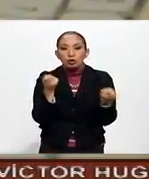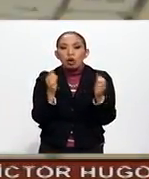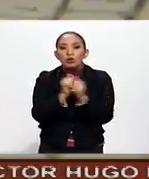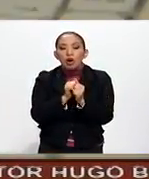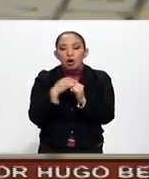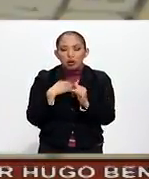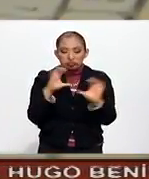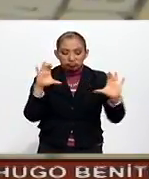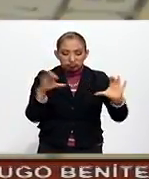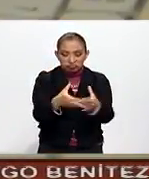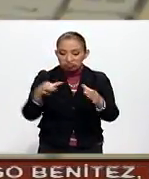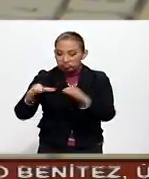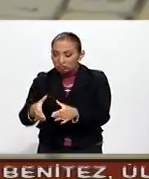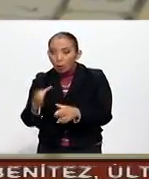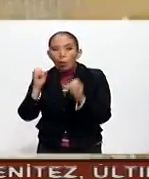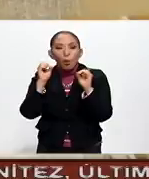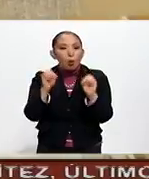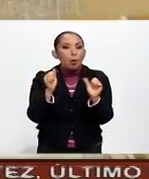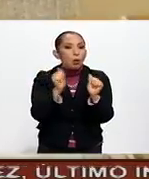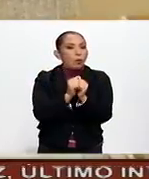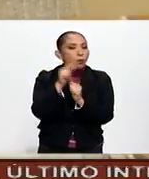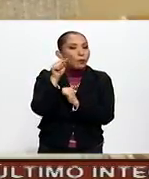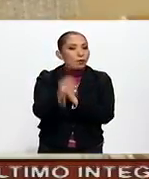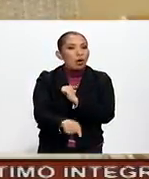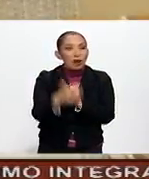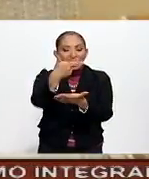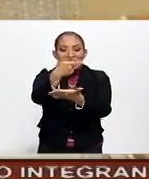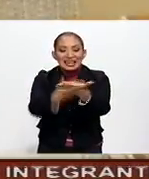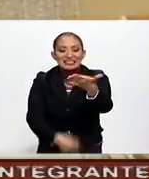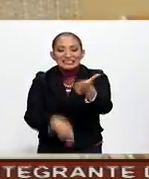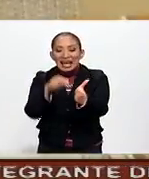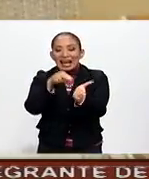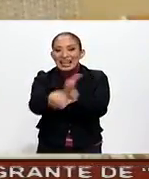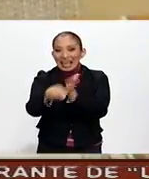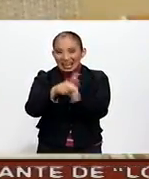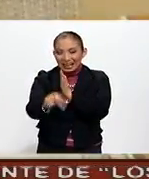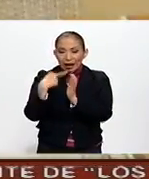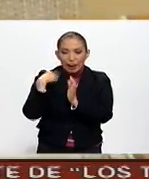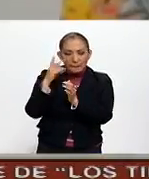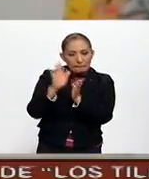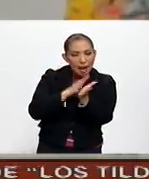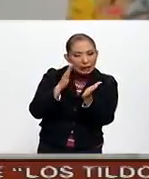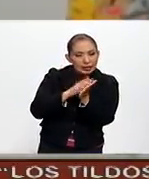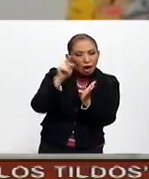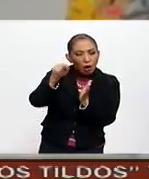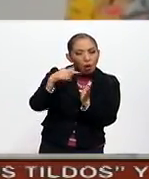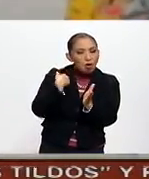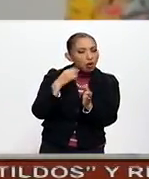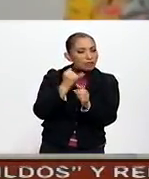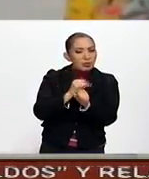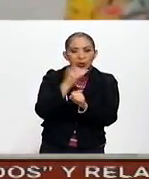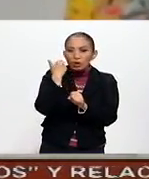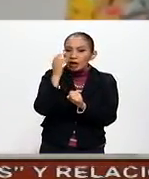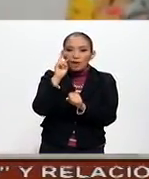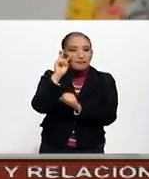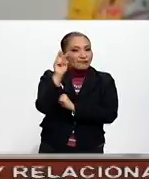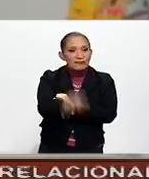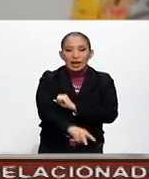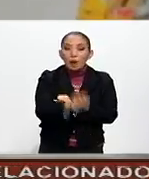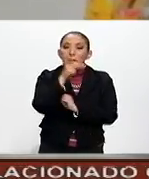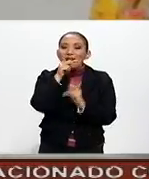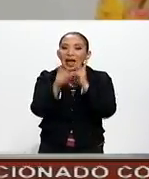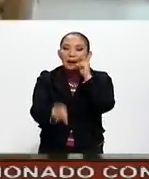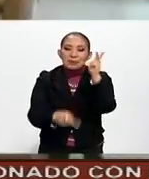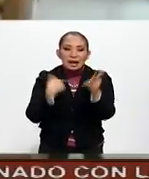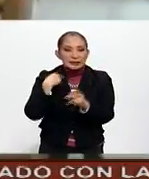de clasificarlo o a través de poner la lista negra de las páginas o los contenidos que no quieres que ellos visiten. Palabras, por ejemplo.